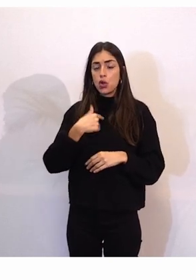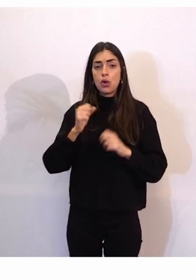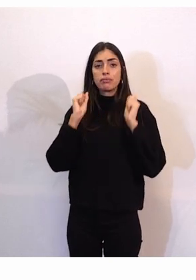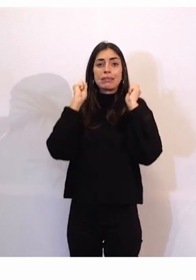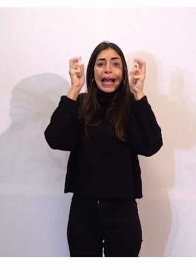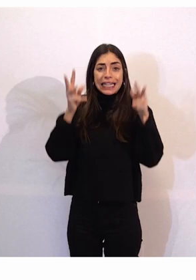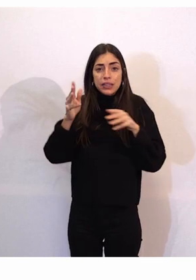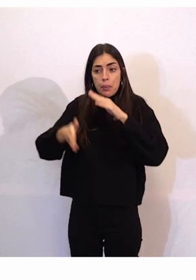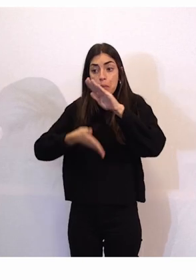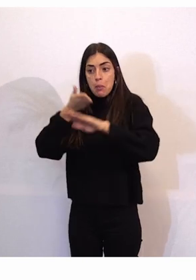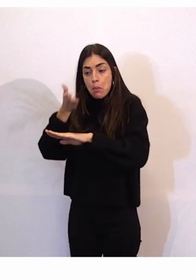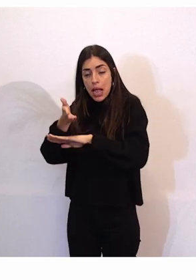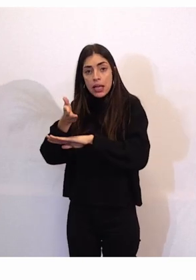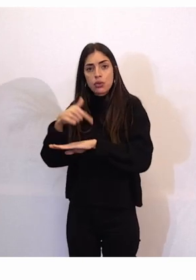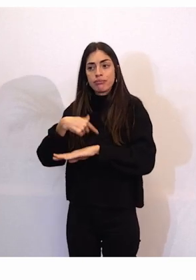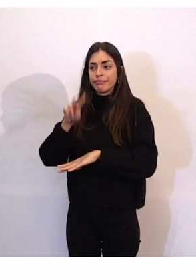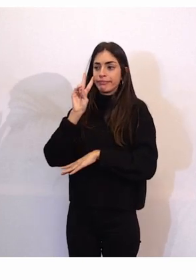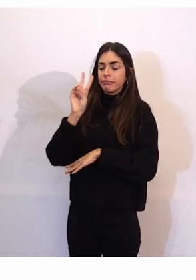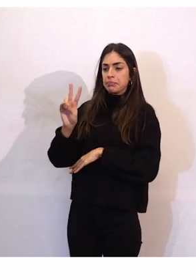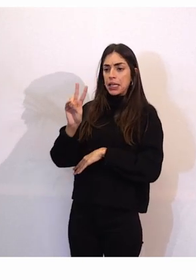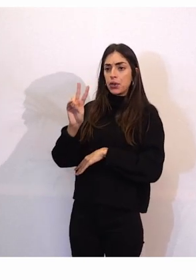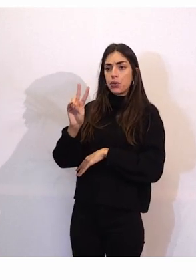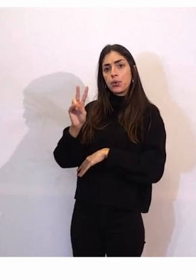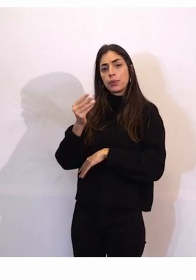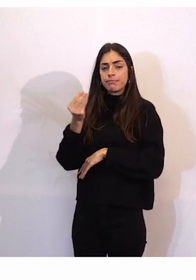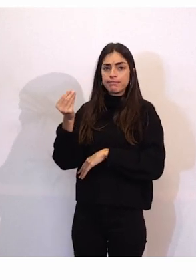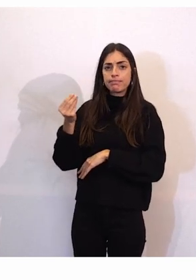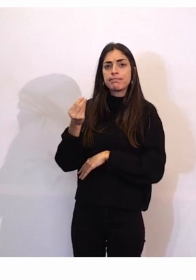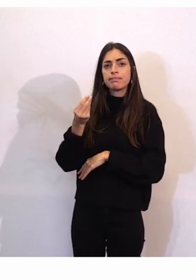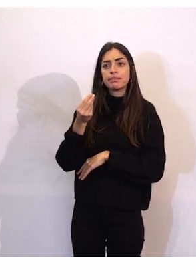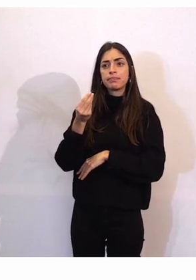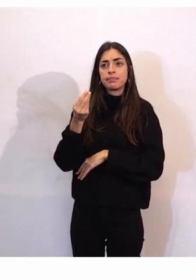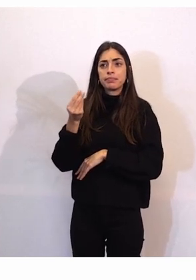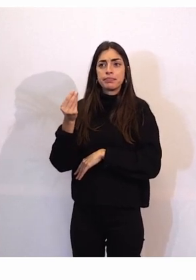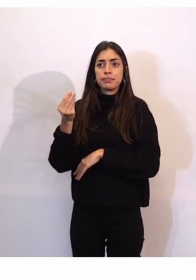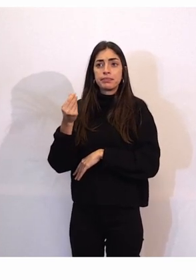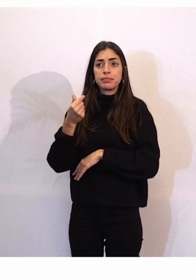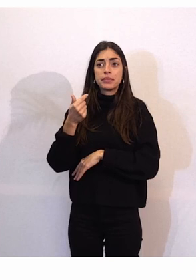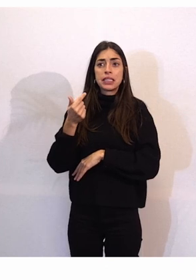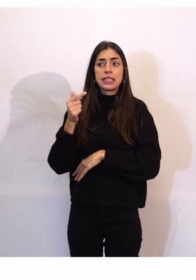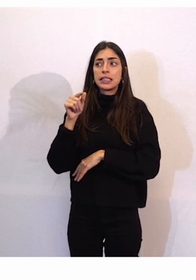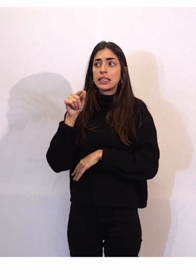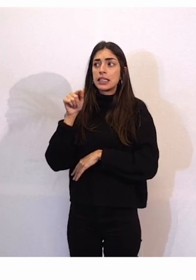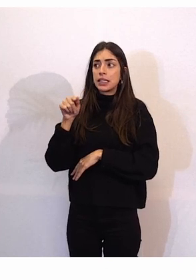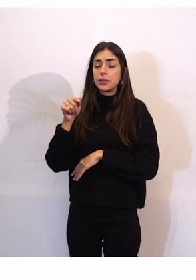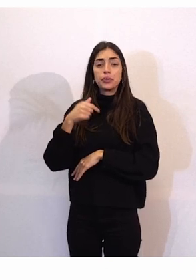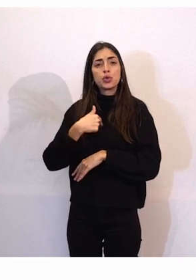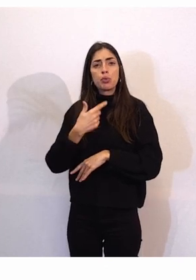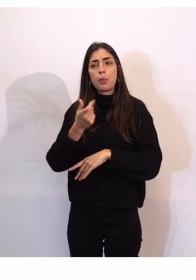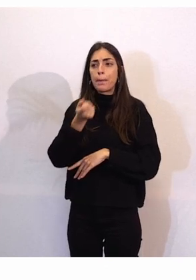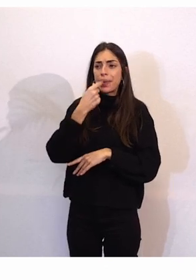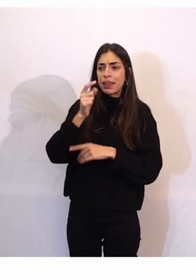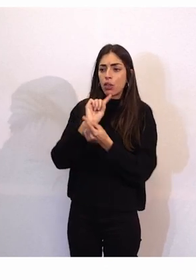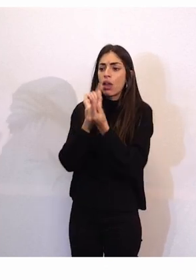residencia, pues las veo y los veo y empiezo, le han cambiado la medicación, ¿verdad? Que siempre lo pregunto. Le han cambiado la